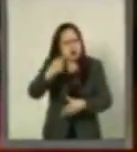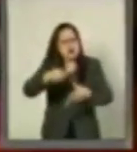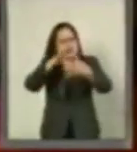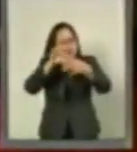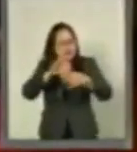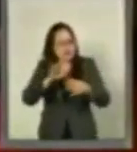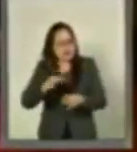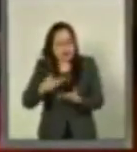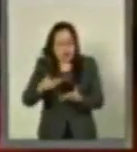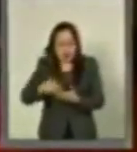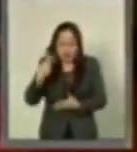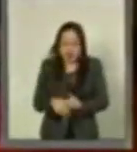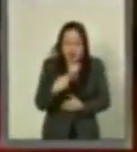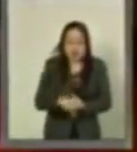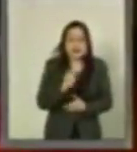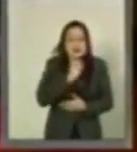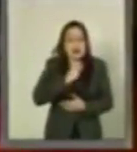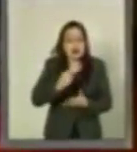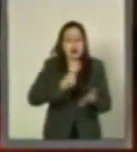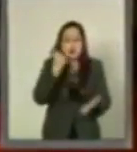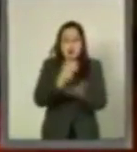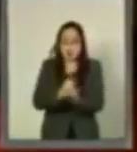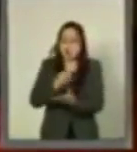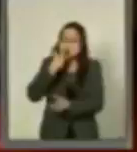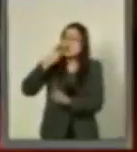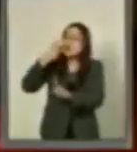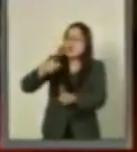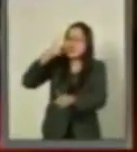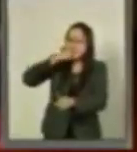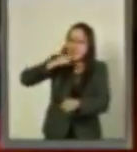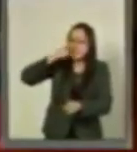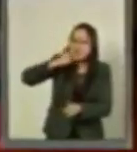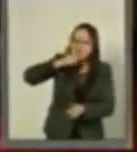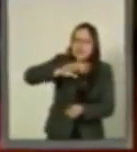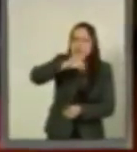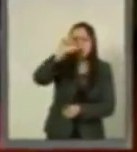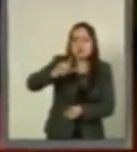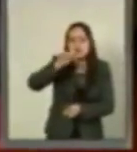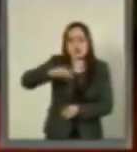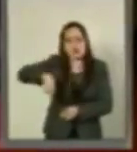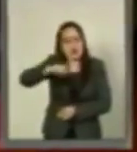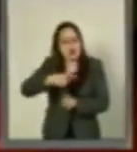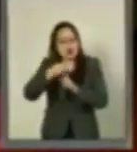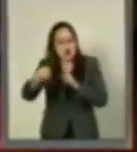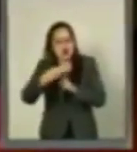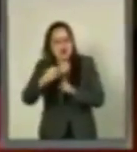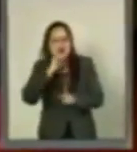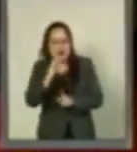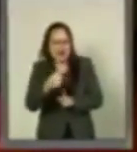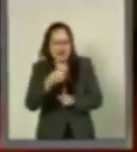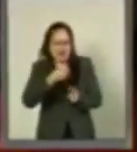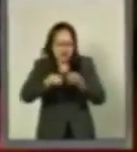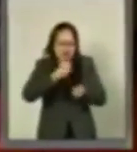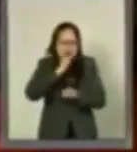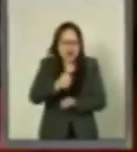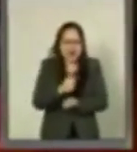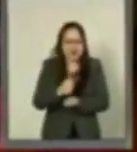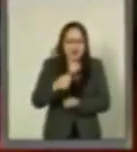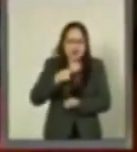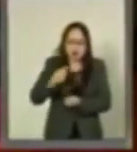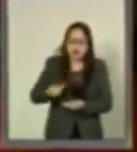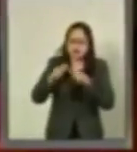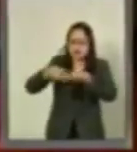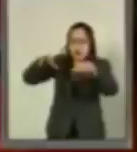que aquí se aprobó tenía serias deficiencias que iban a generar mayor descontrol y problemas. Y les dejé tres